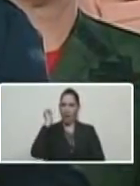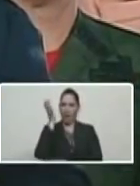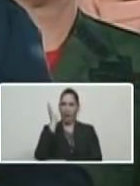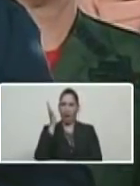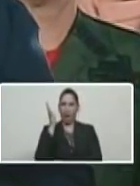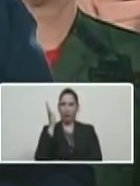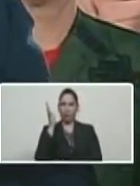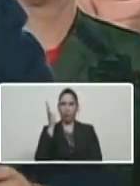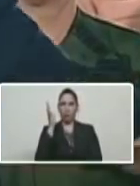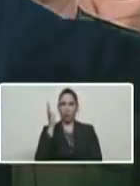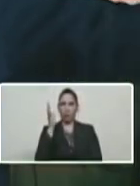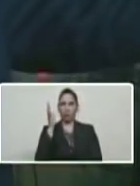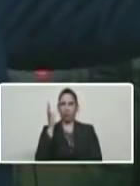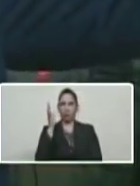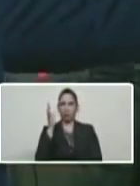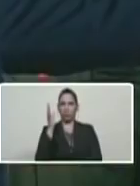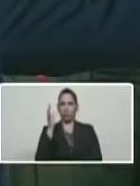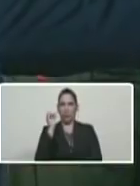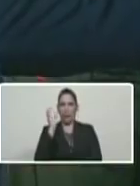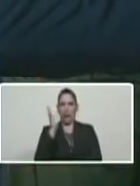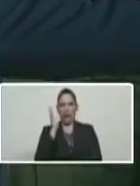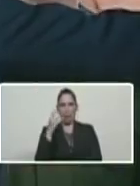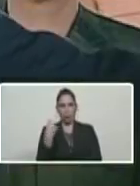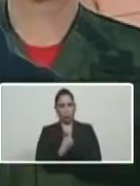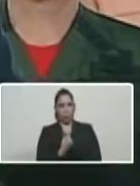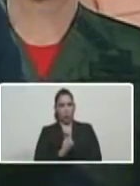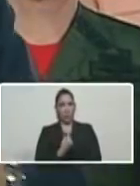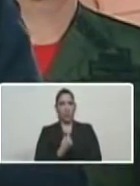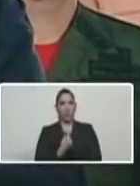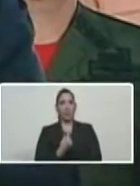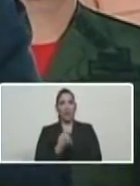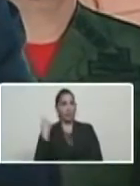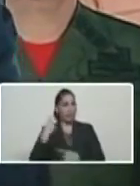protocolares, la acción de los pilotos en la frontera.